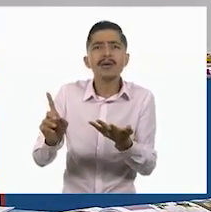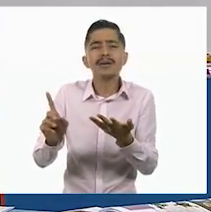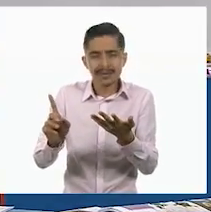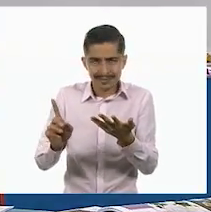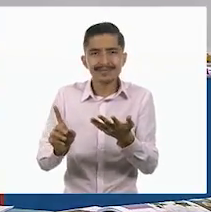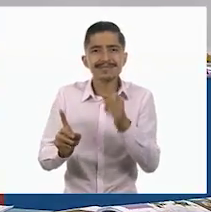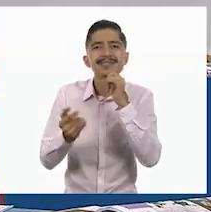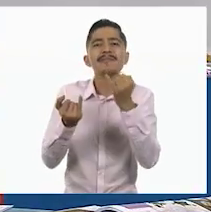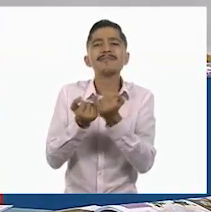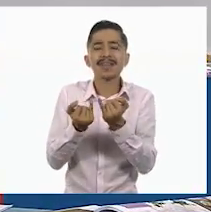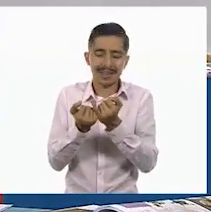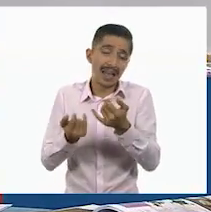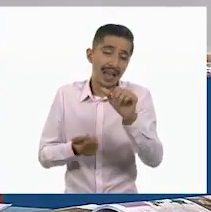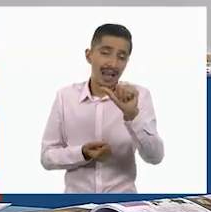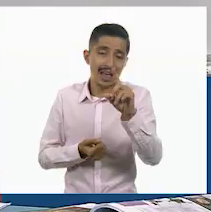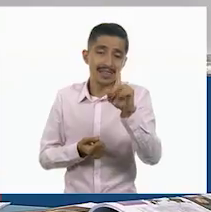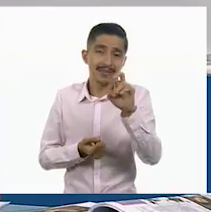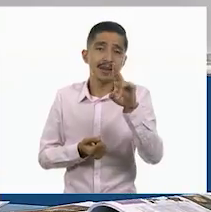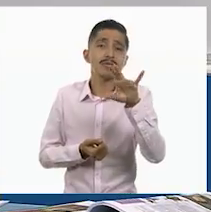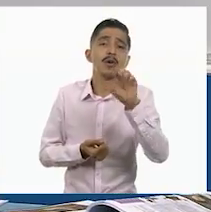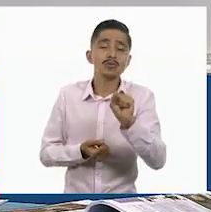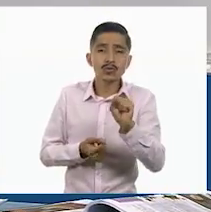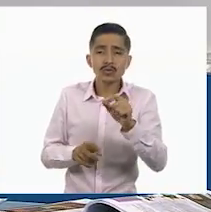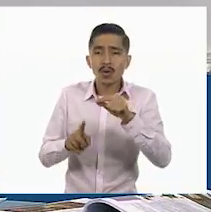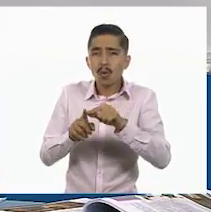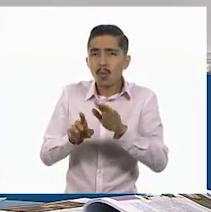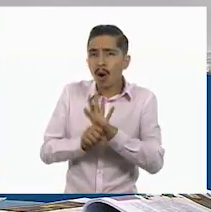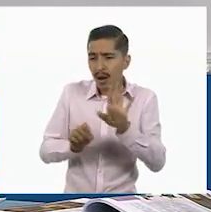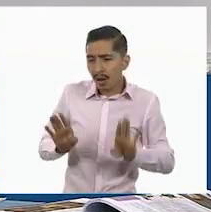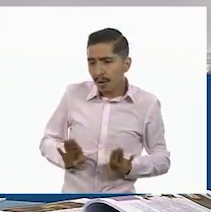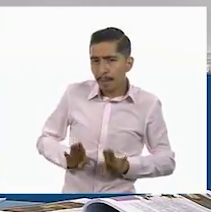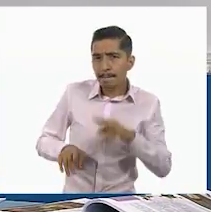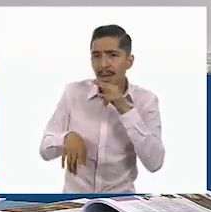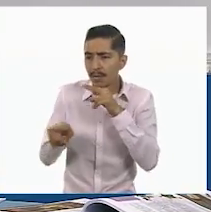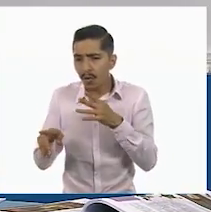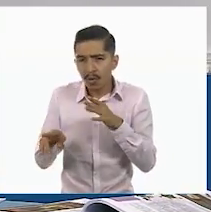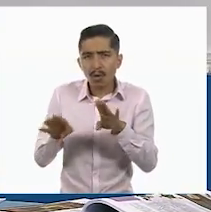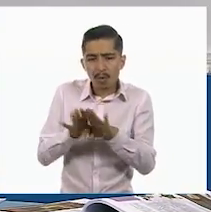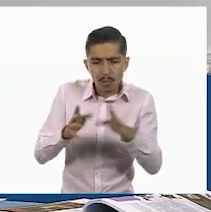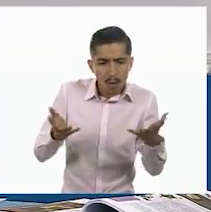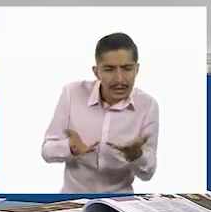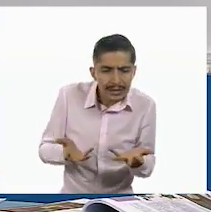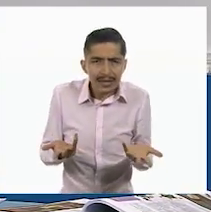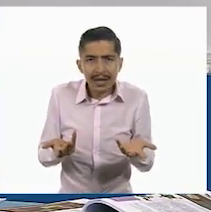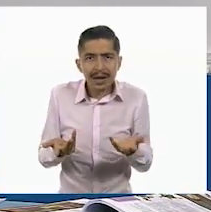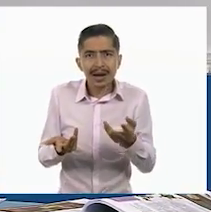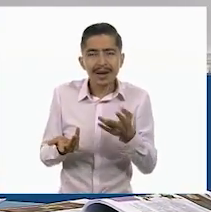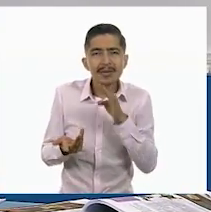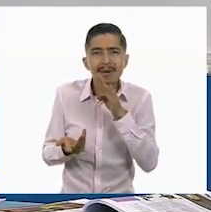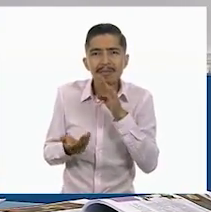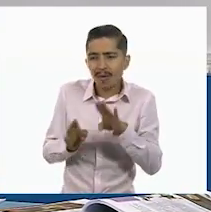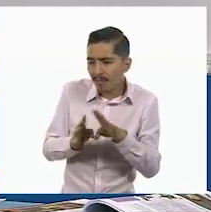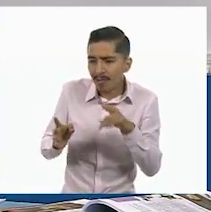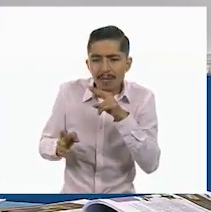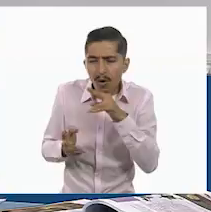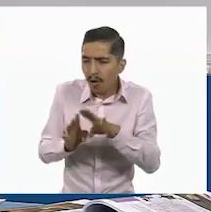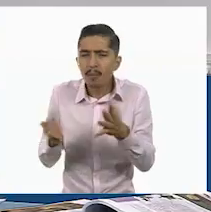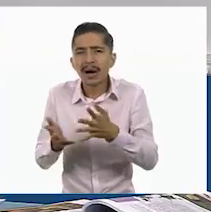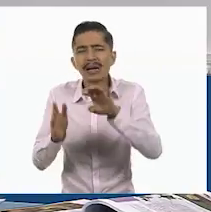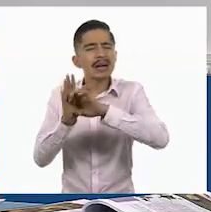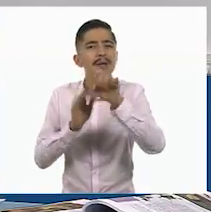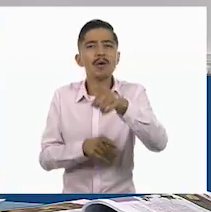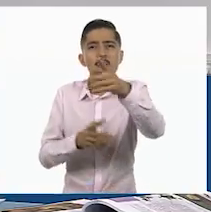decir cualidades sobre las acciones, de los verbos. ¿Cómo estás haciendo alguna actividad? Si a lo mejor